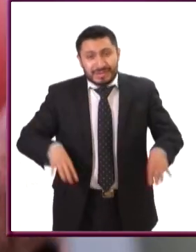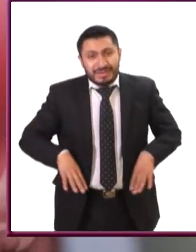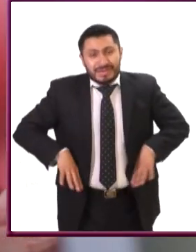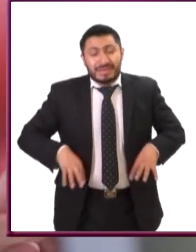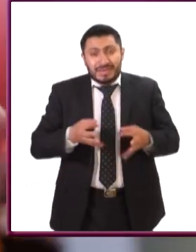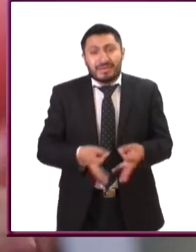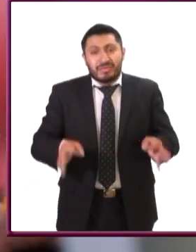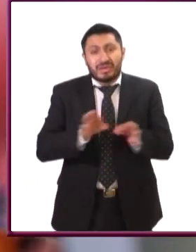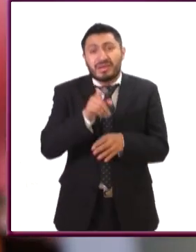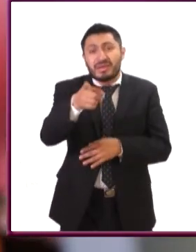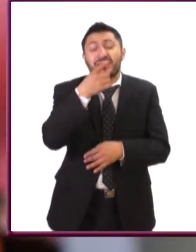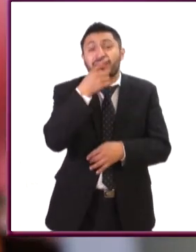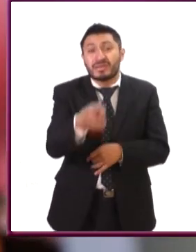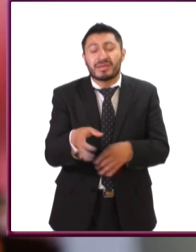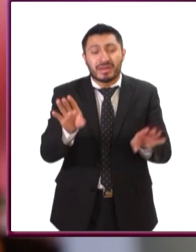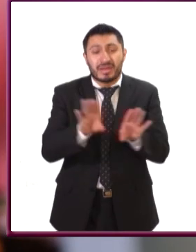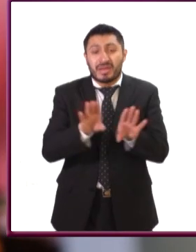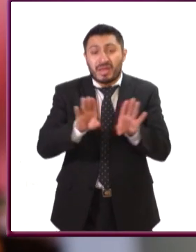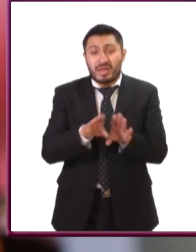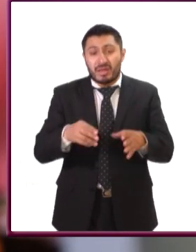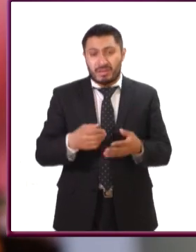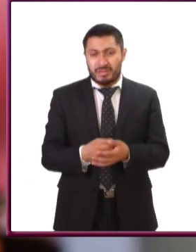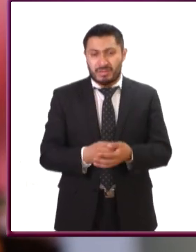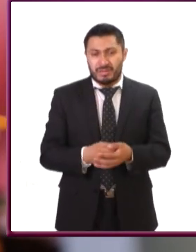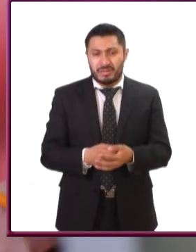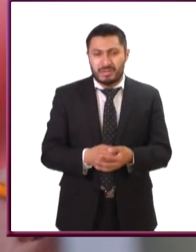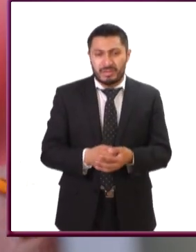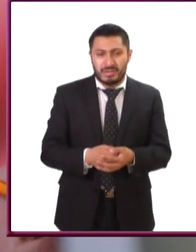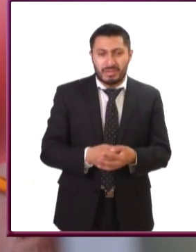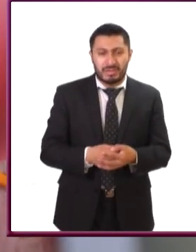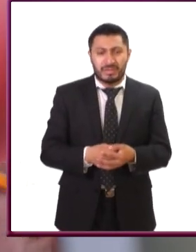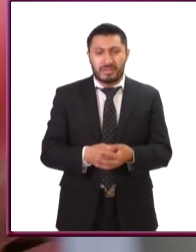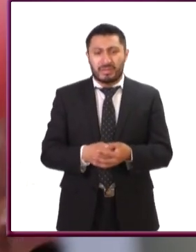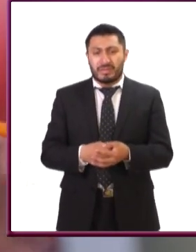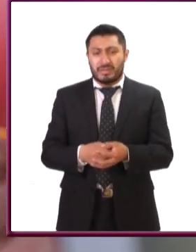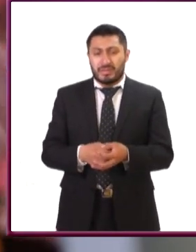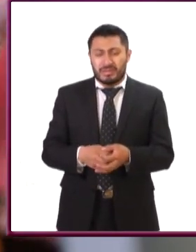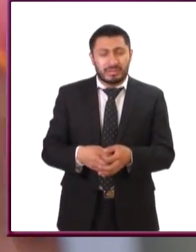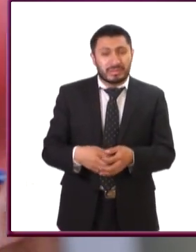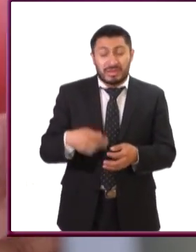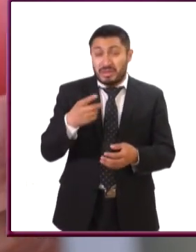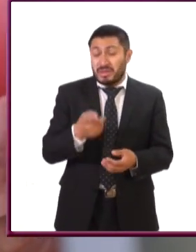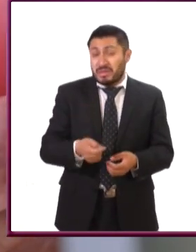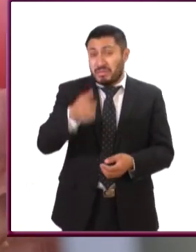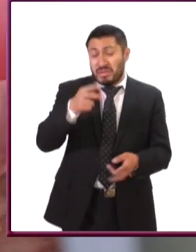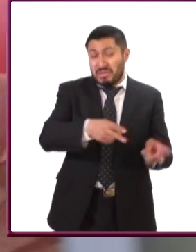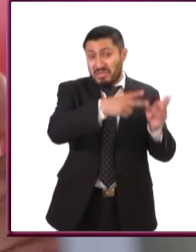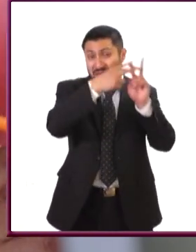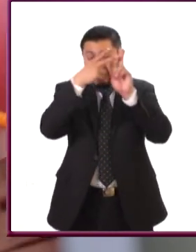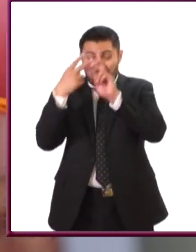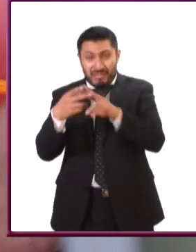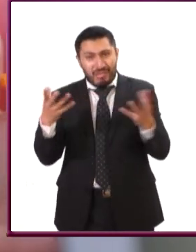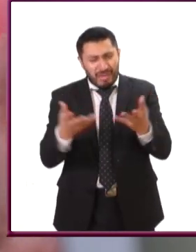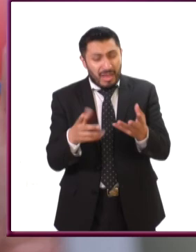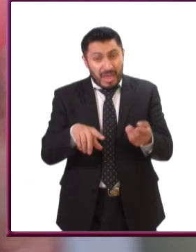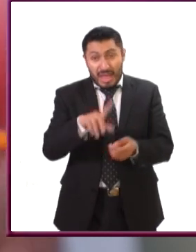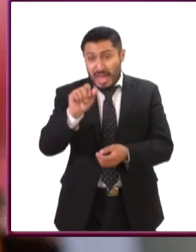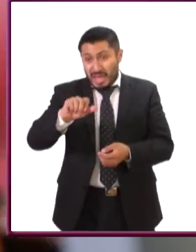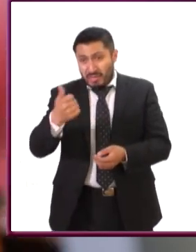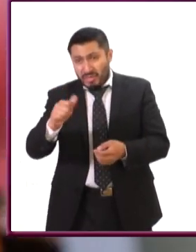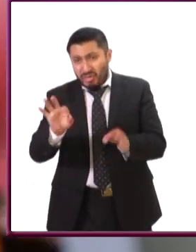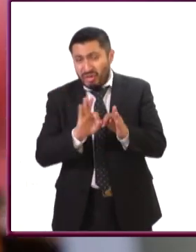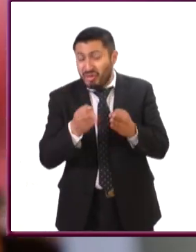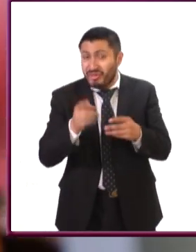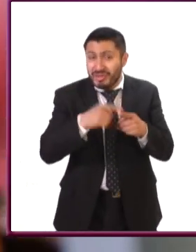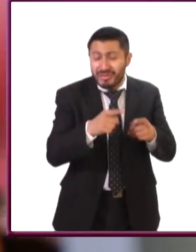Y estos elementos primordiales que tú nos platicas, se le llama así porque a través de la historia fueron los primeros que se formaron y luego